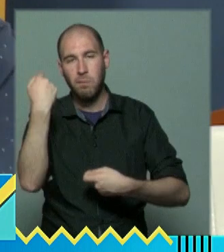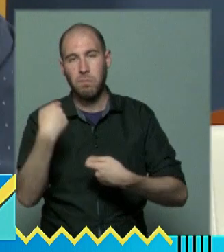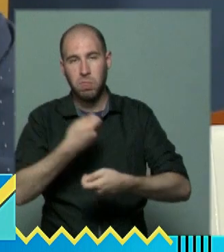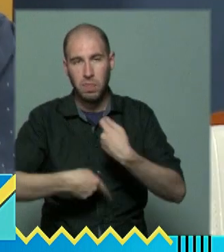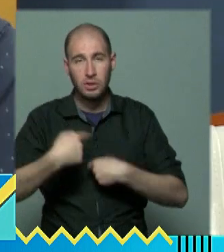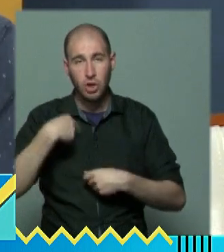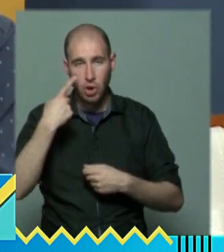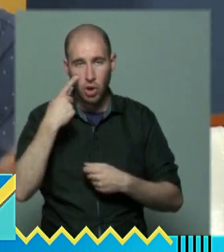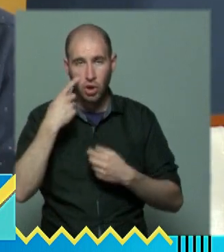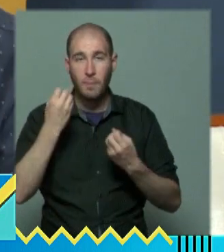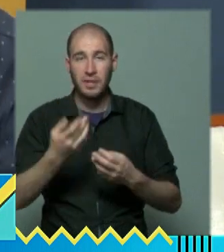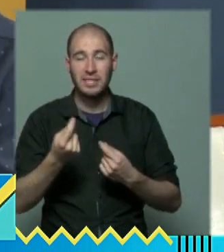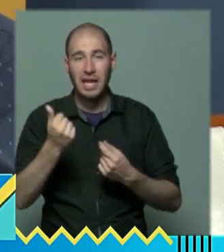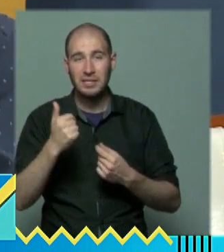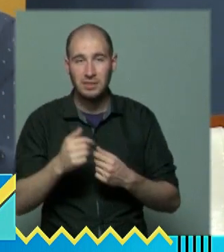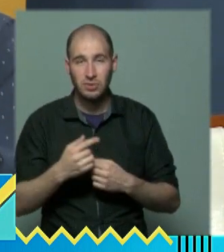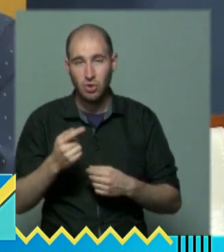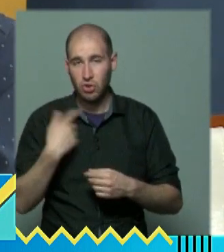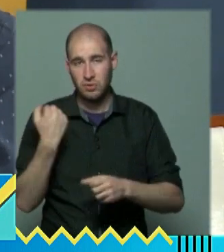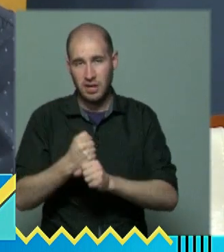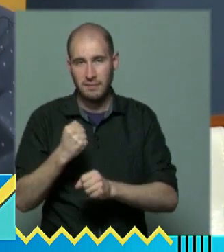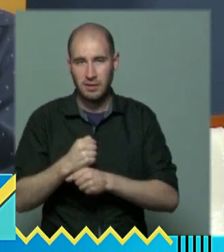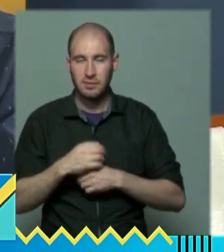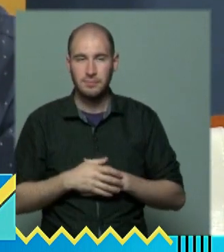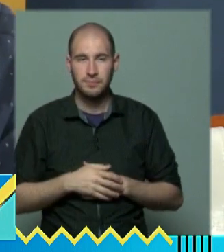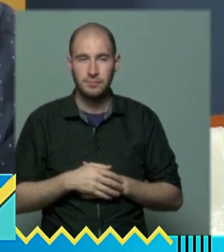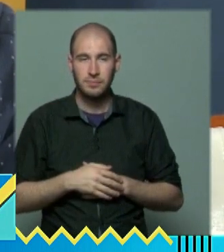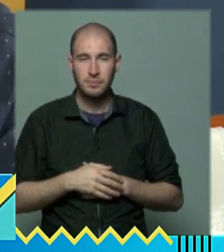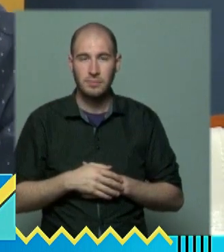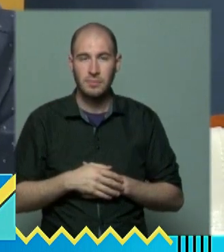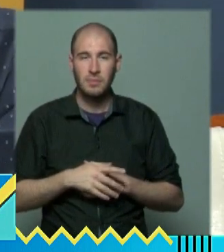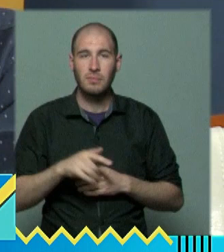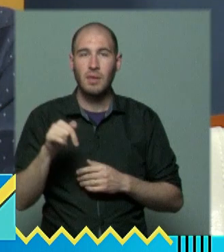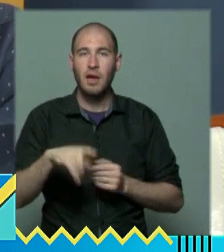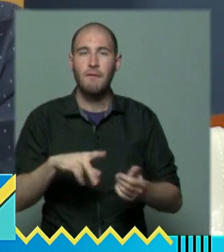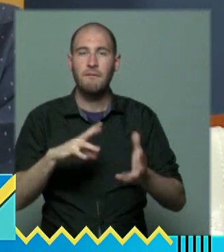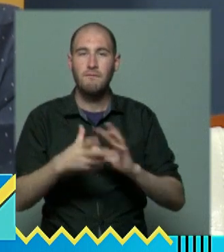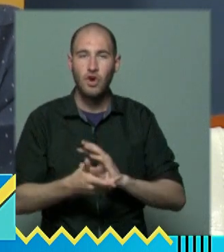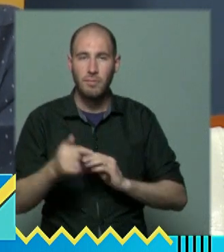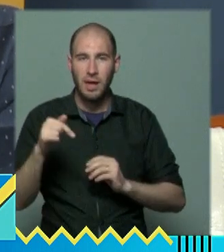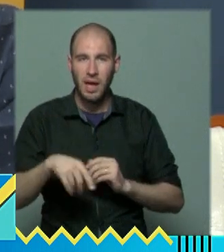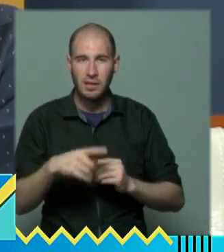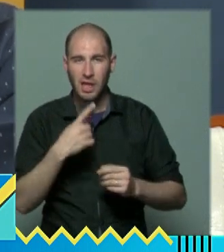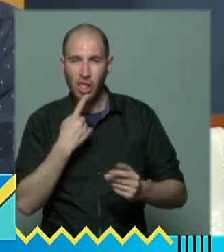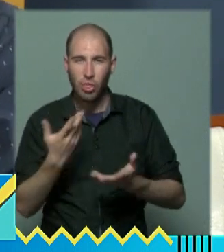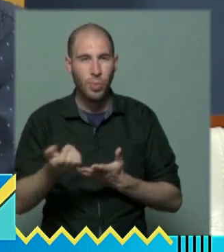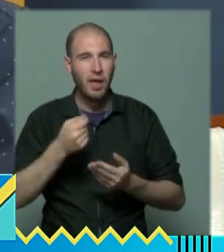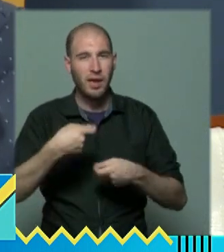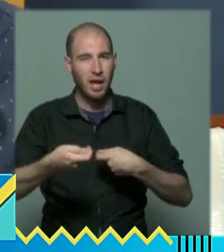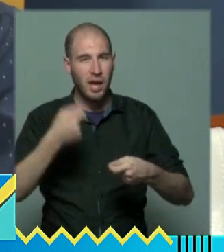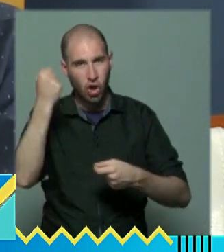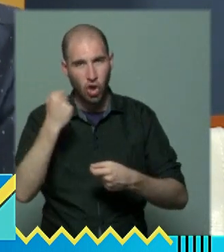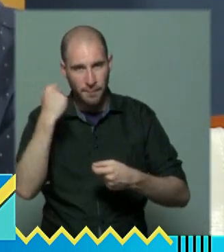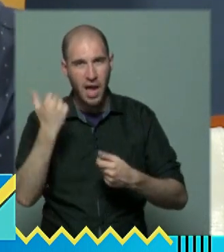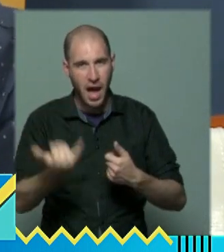lo conozco, porque es casi el rubro donde nosotros trabajamos. Digo, mientras haya este tipo de especulación financiera,